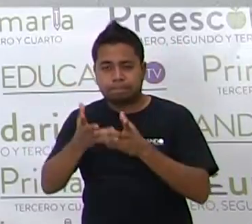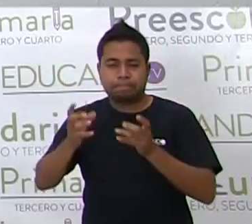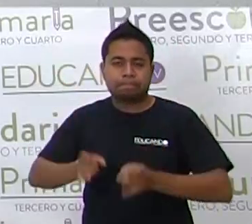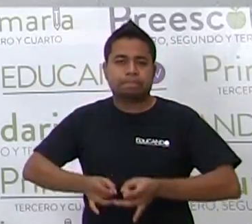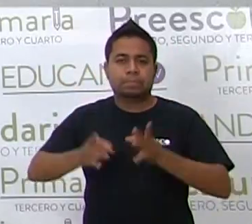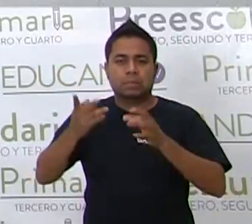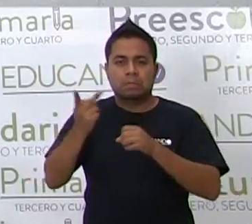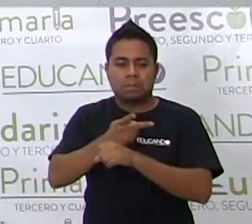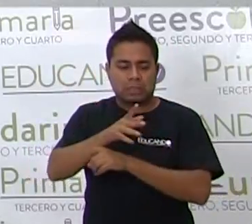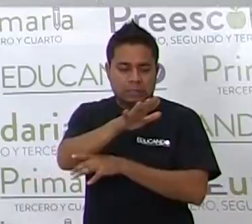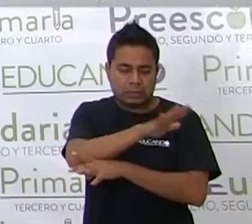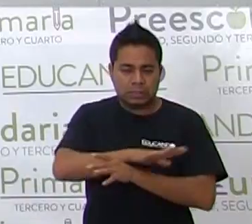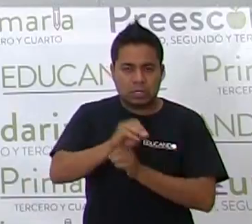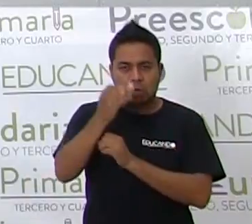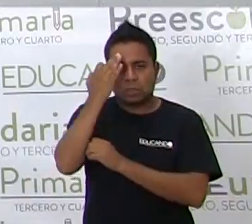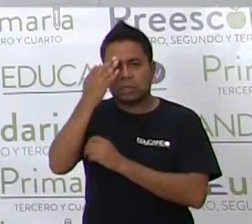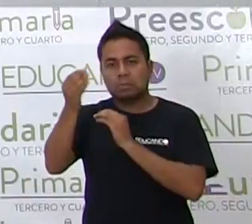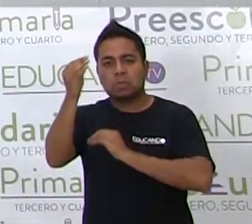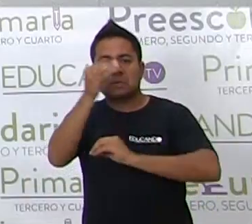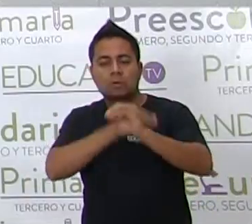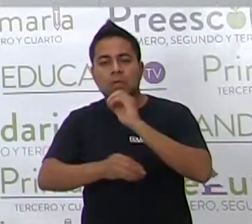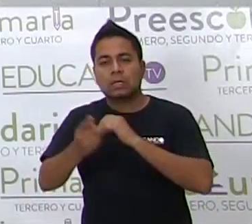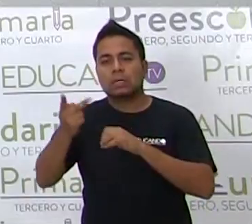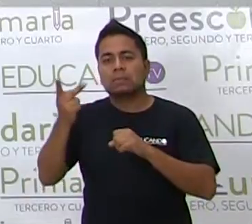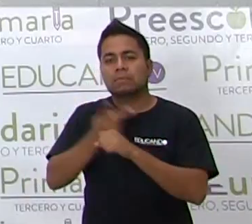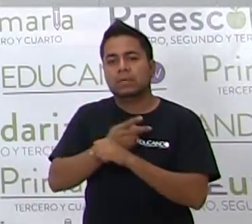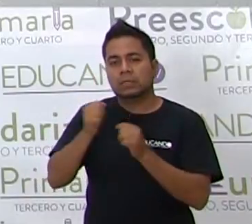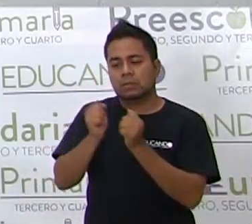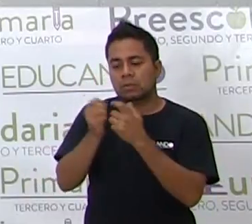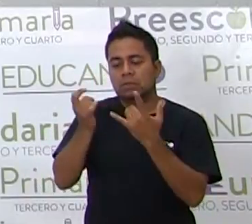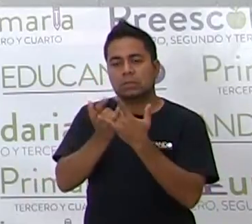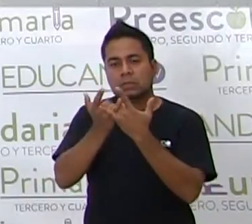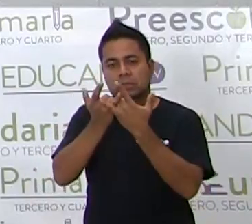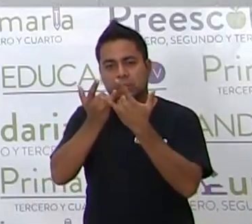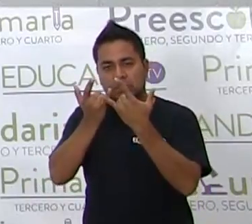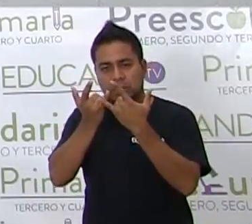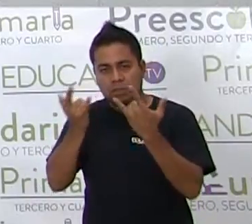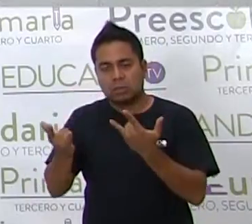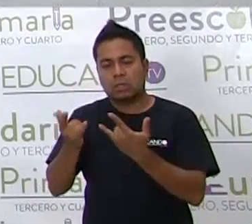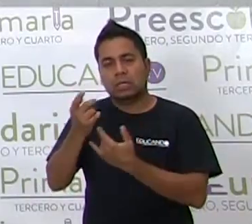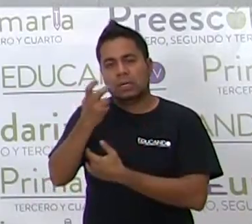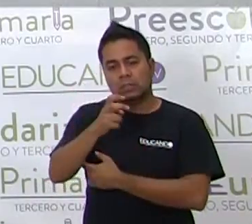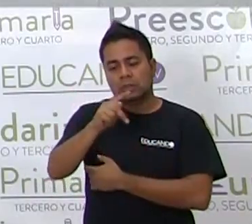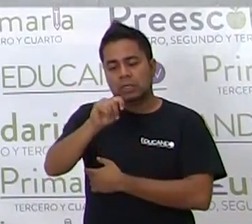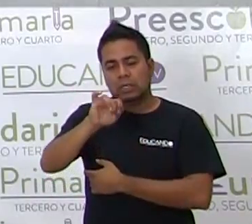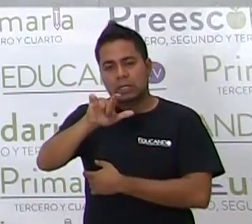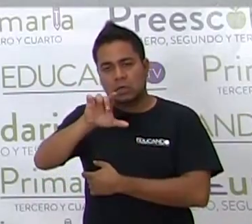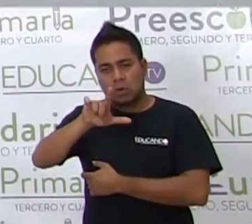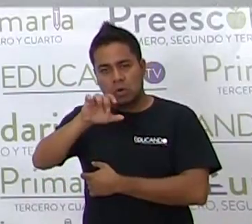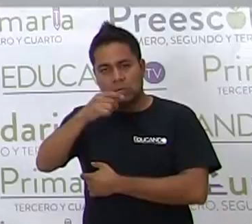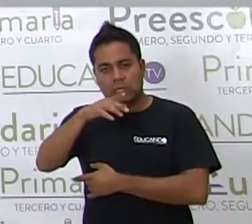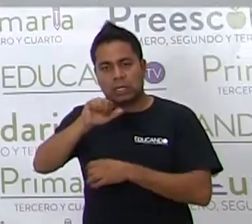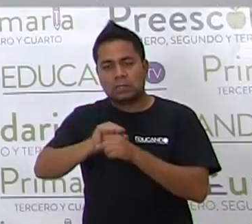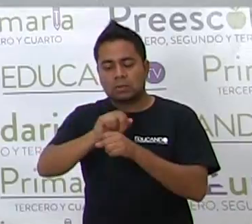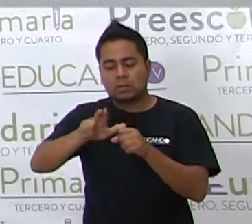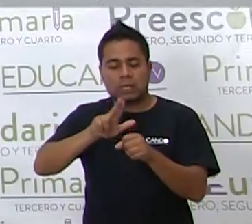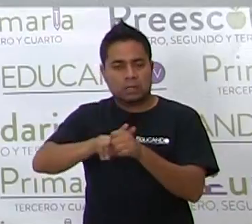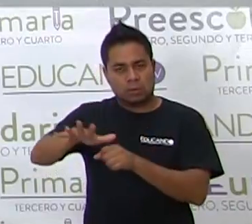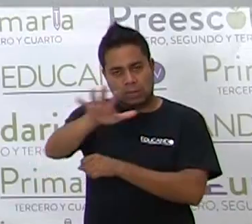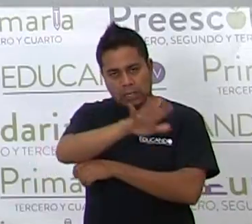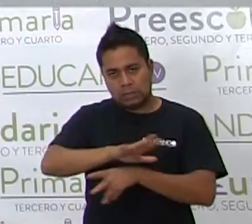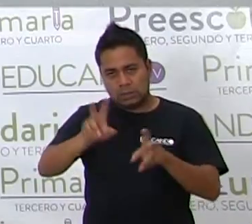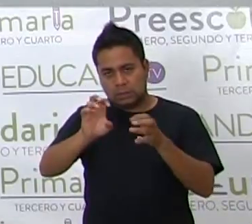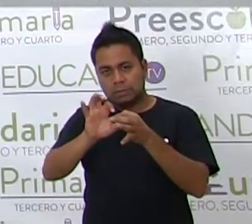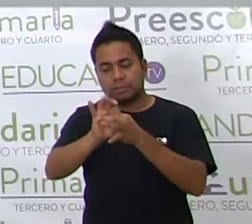el espacio y el tiempo donde se derivan las leyendas etiológicas relacionadas con la naturaleza. Ahora